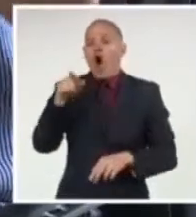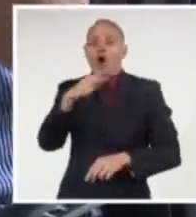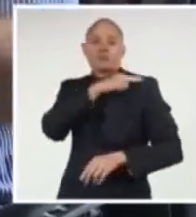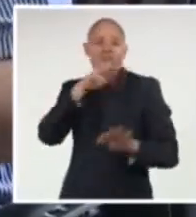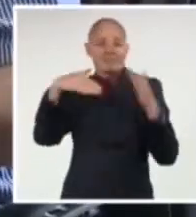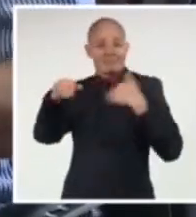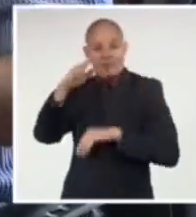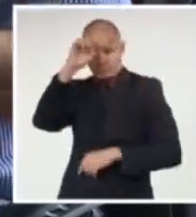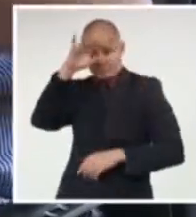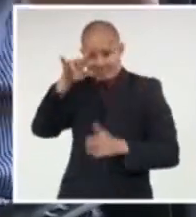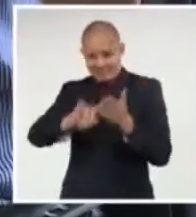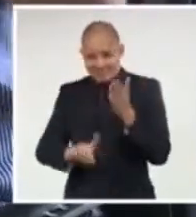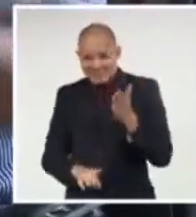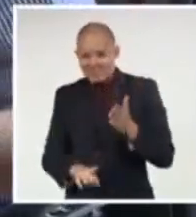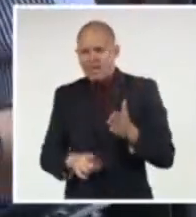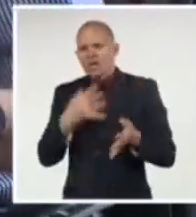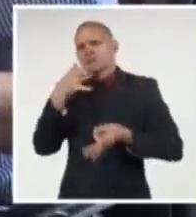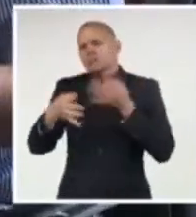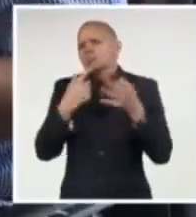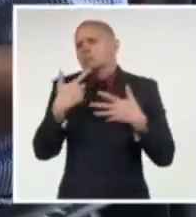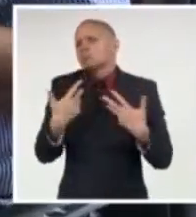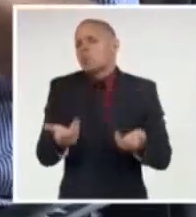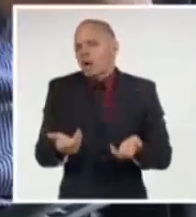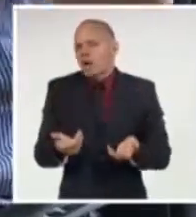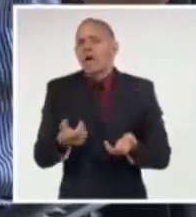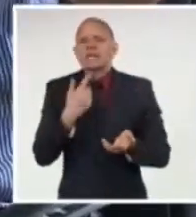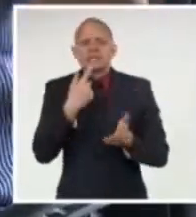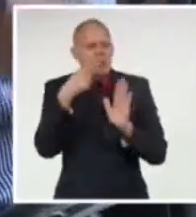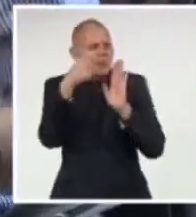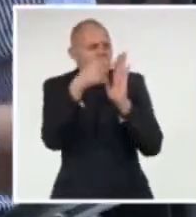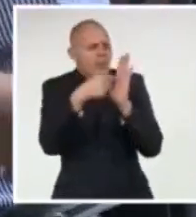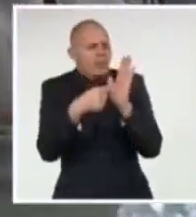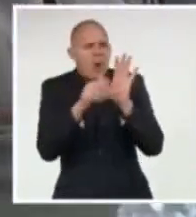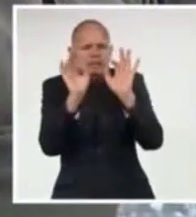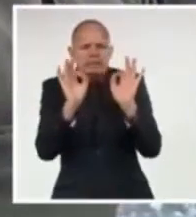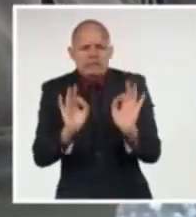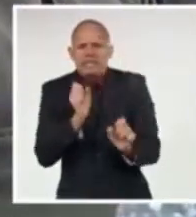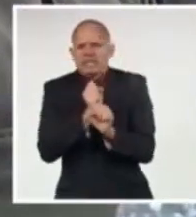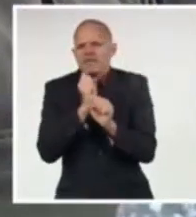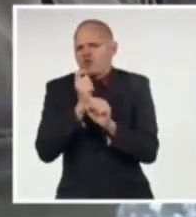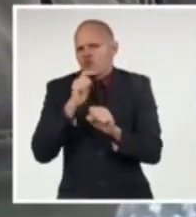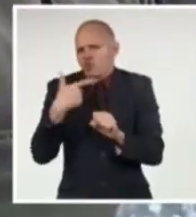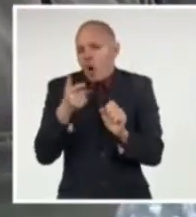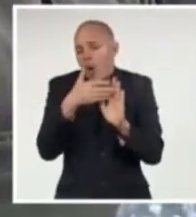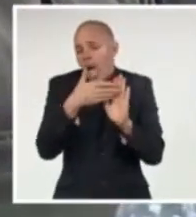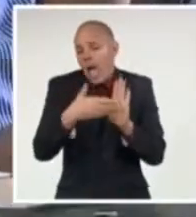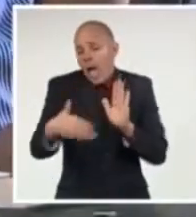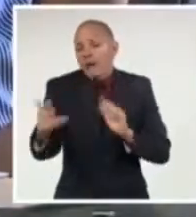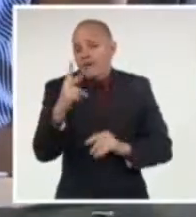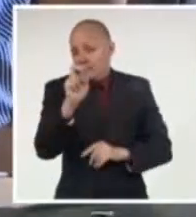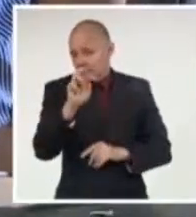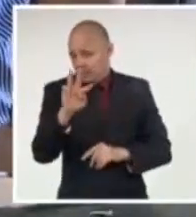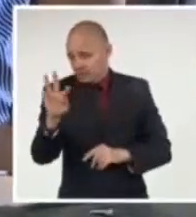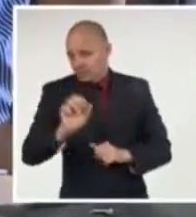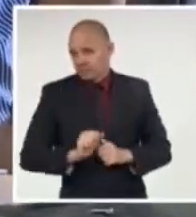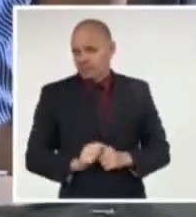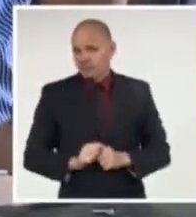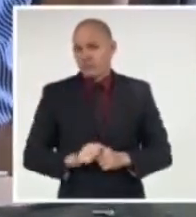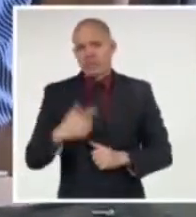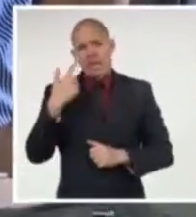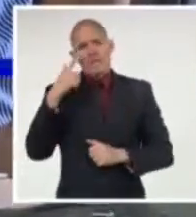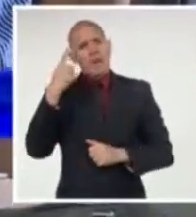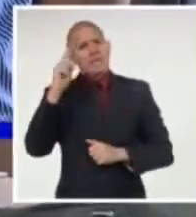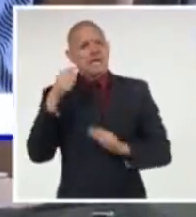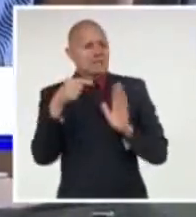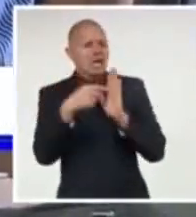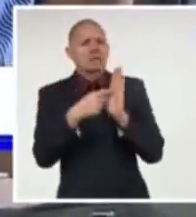Levy, puntualizó cada elemento de los objetivos de trabajo del 2023. No son puros